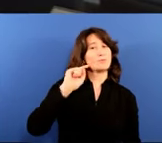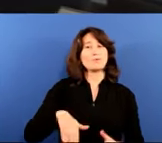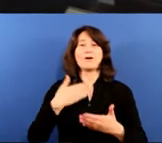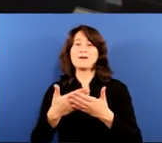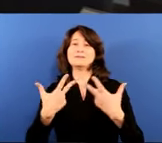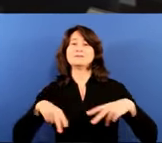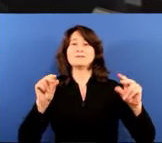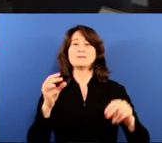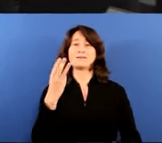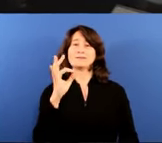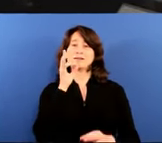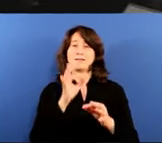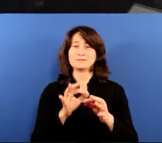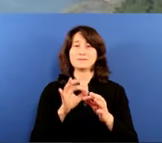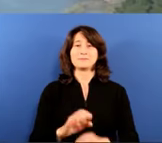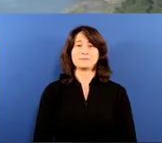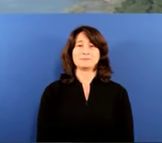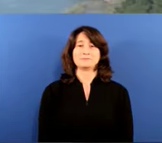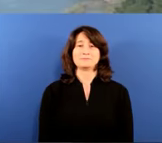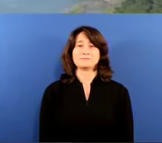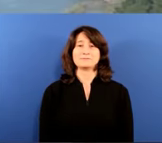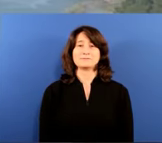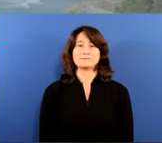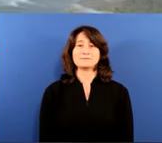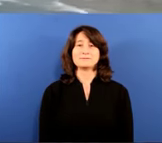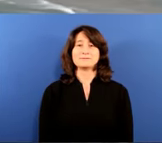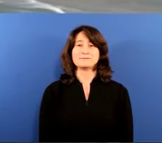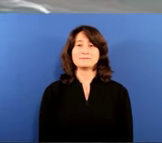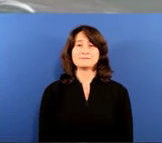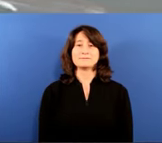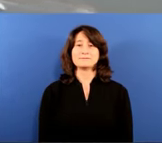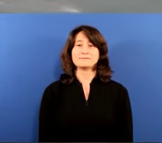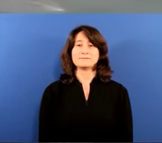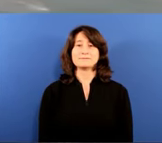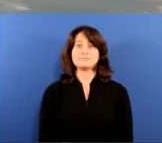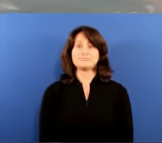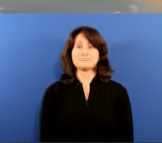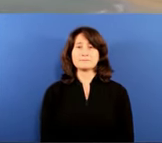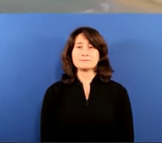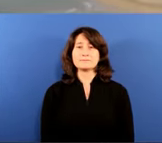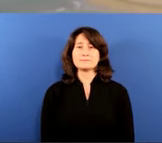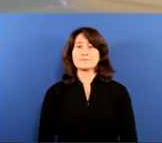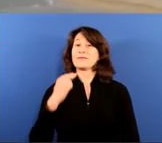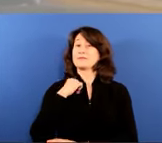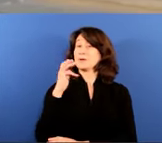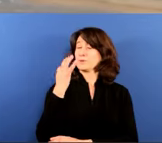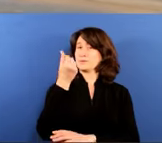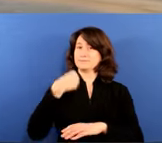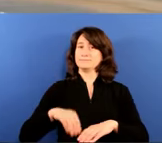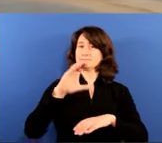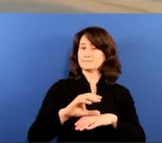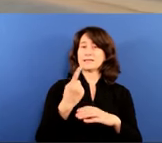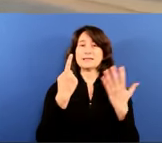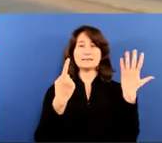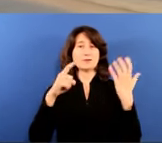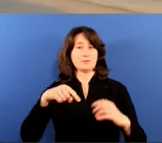euros dedicados a salvamento y socorrismo, a limpieza, mantenimiento, vigilancia a través de hondartzañas y las obras de accesibilidad